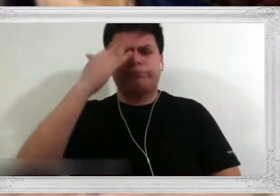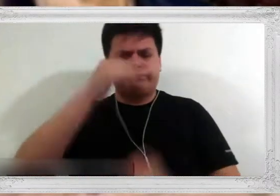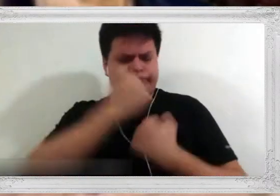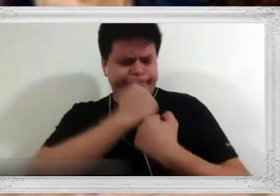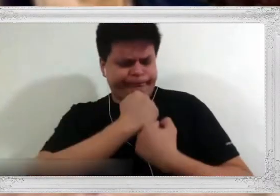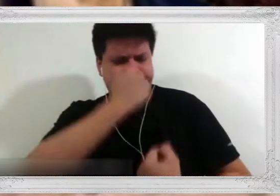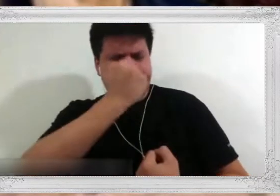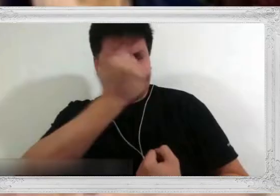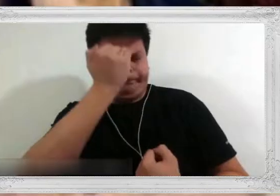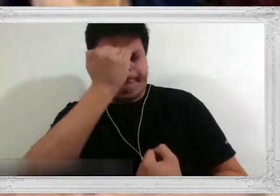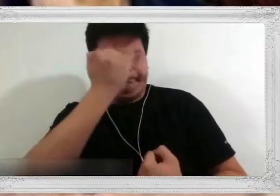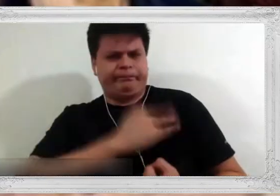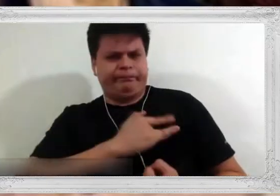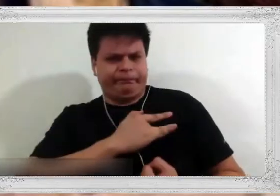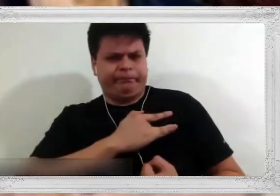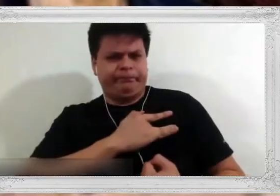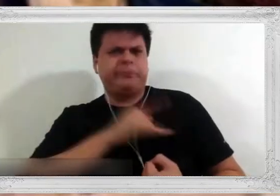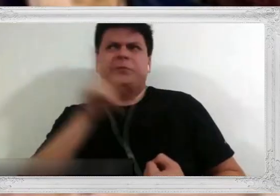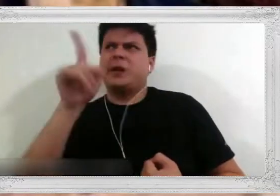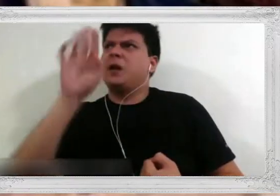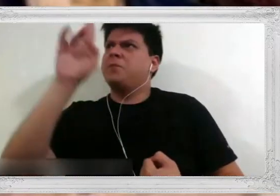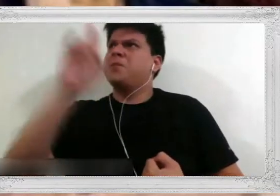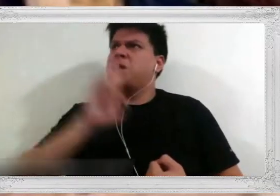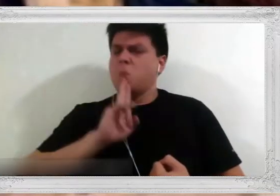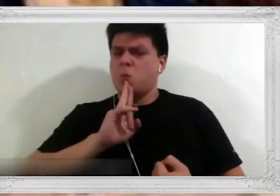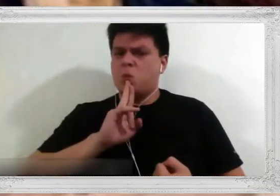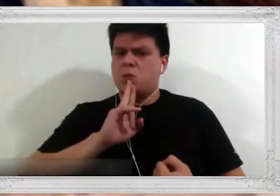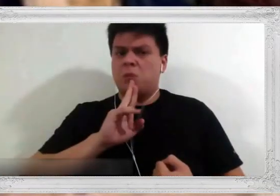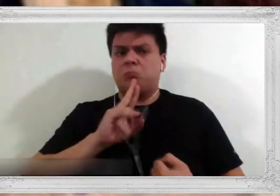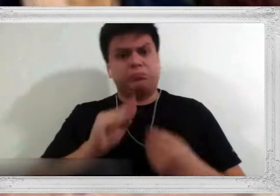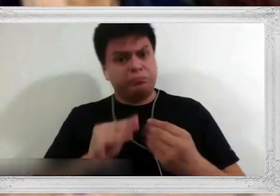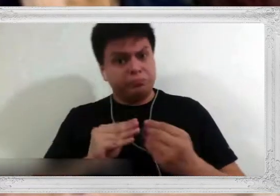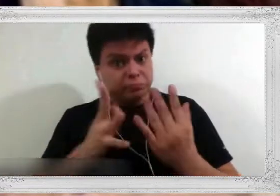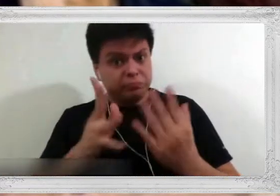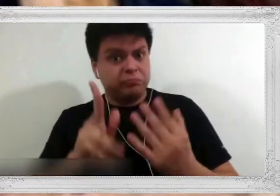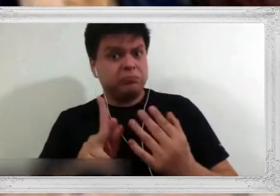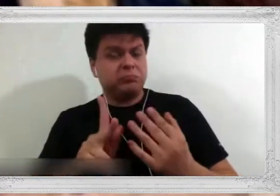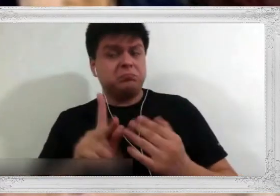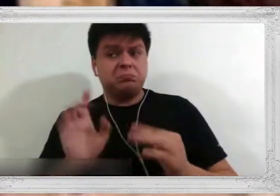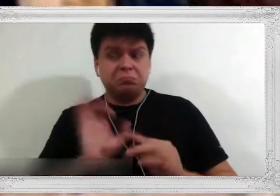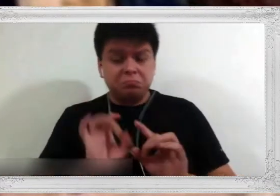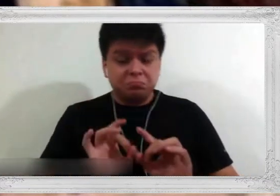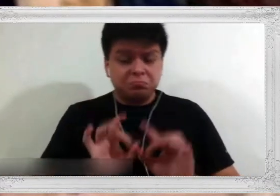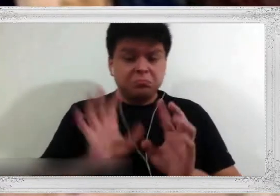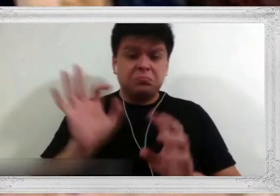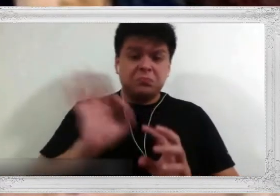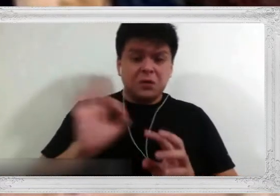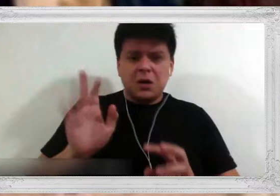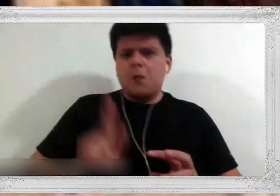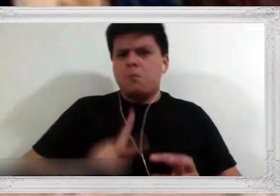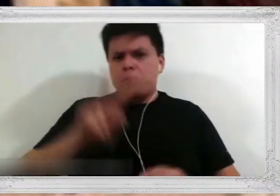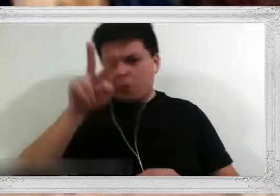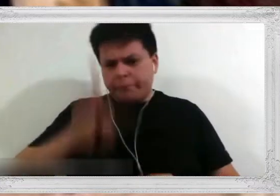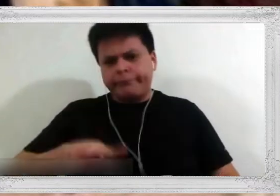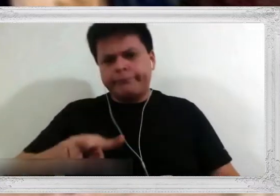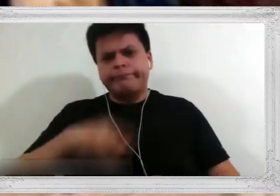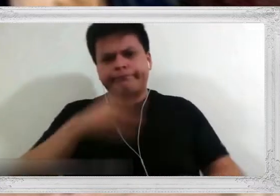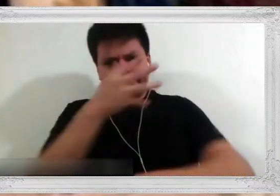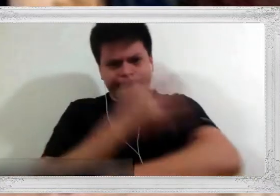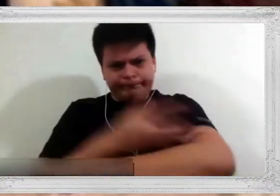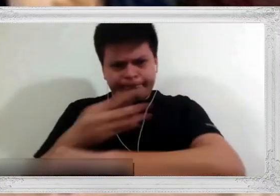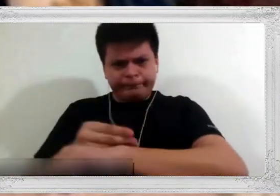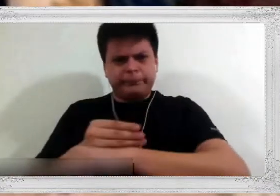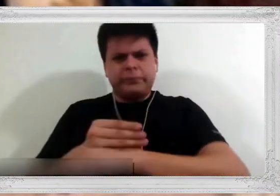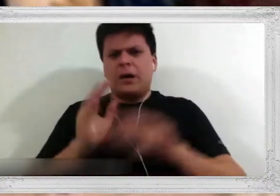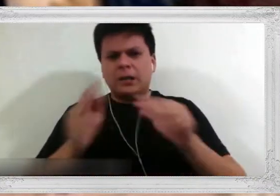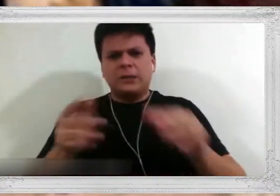quizás del modo más inesperado, pero ciertamente verdadero, encaminándonos en estas circunstancias